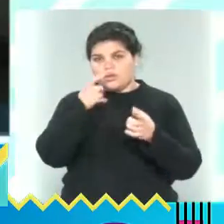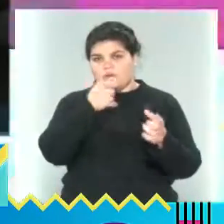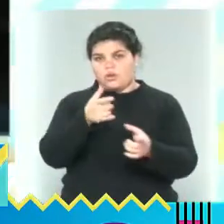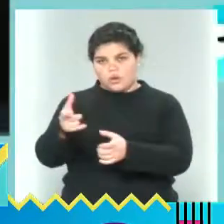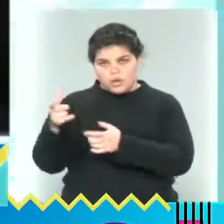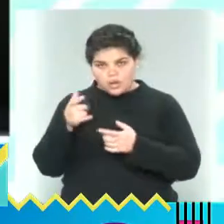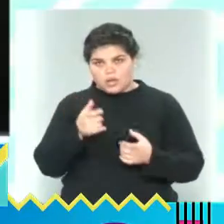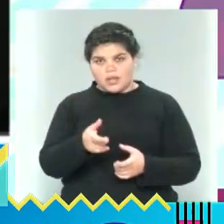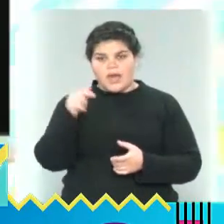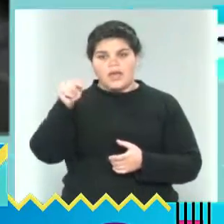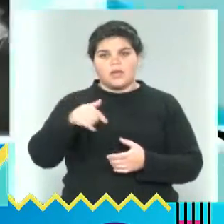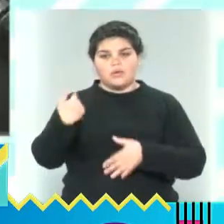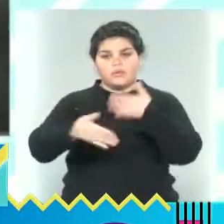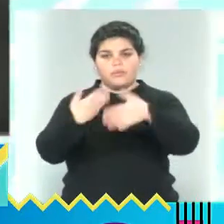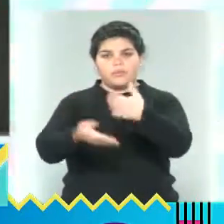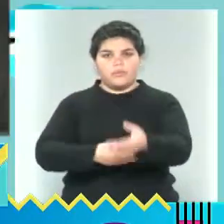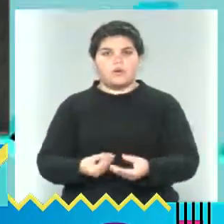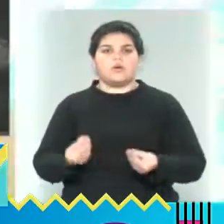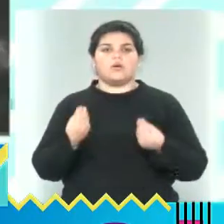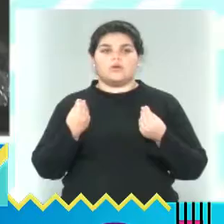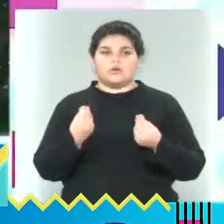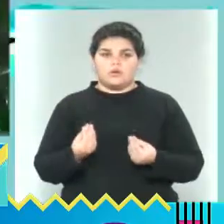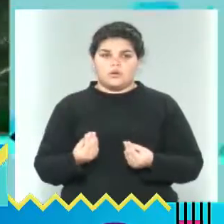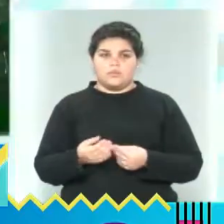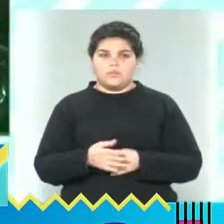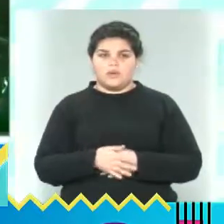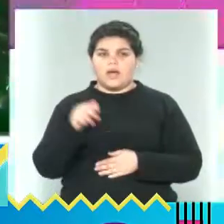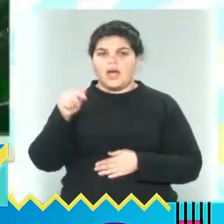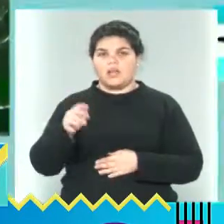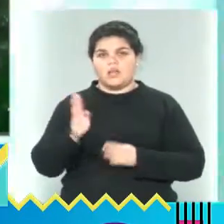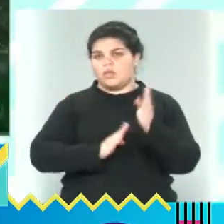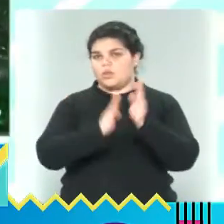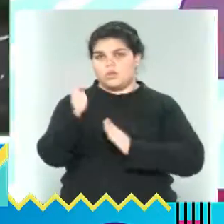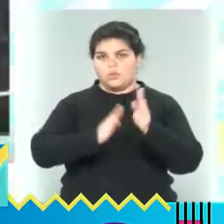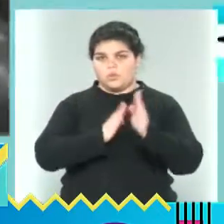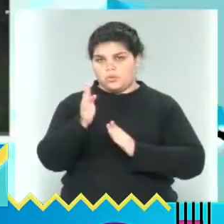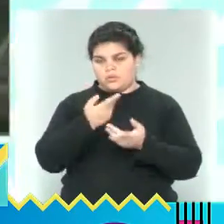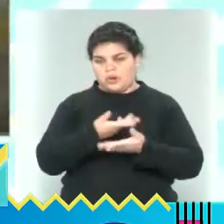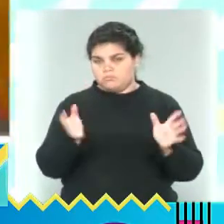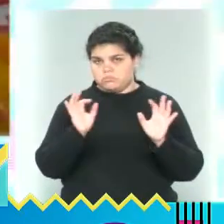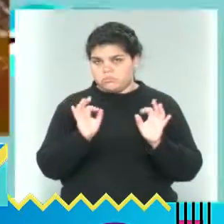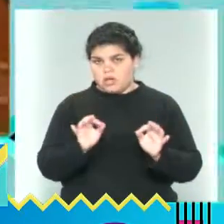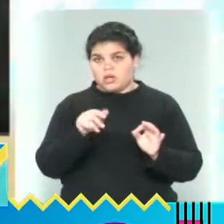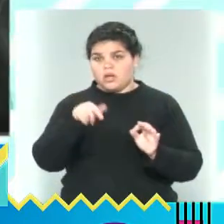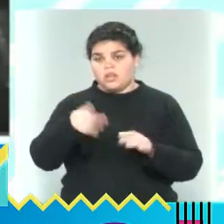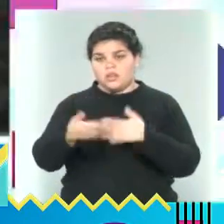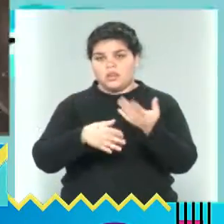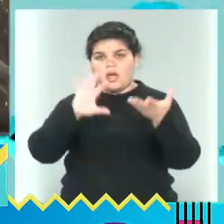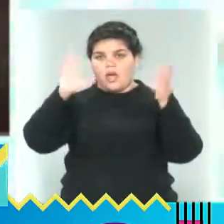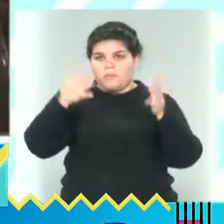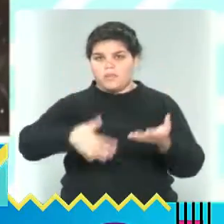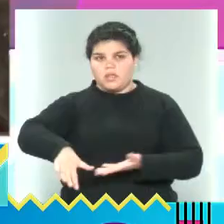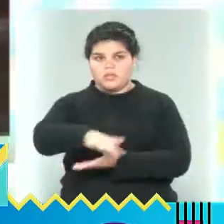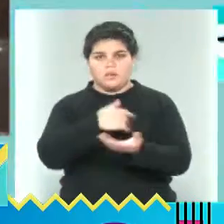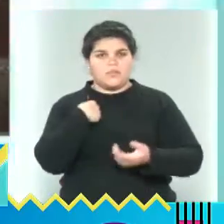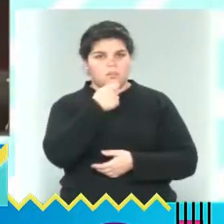es el impacto que pueden tener la industria en general sobre el ambiente. A mí no me gusta hablar